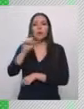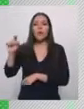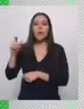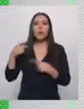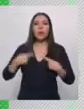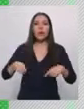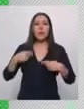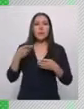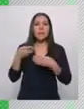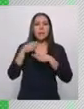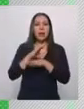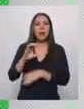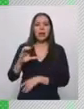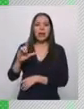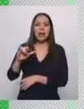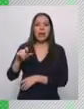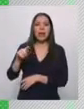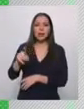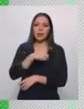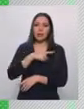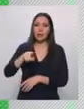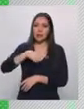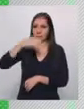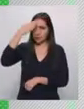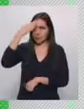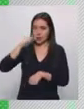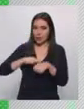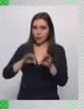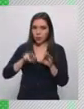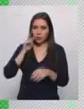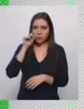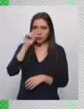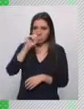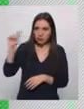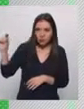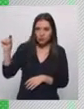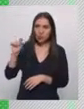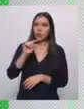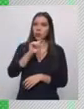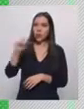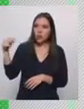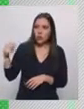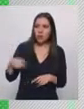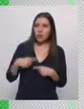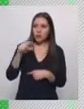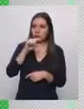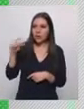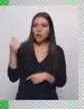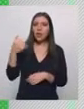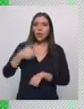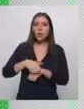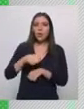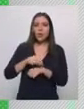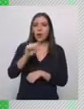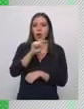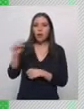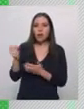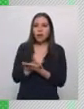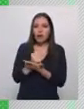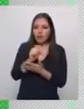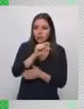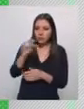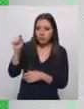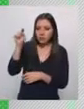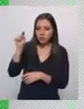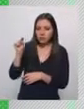se las piden los bancos. Y lo otro importante es su número de tarjeta de crédito, para que la tengan siempre presente. Entonces,